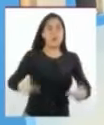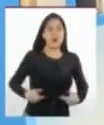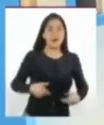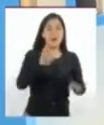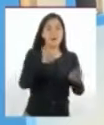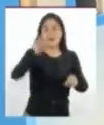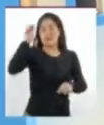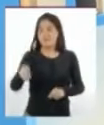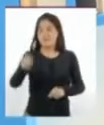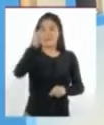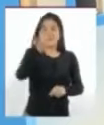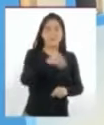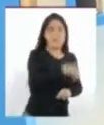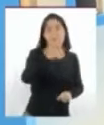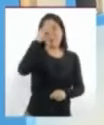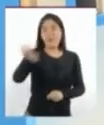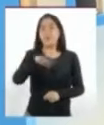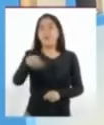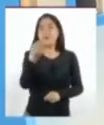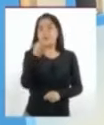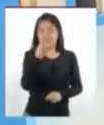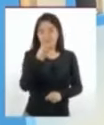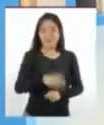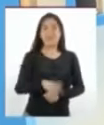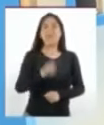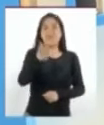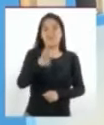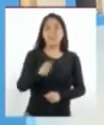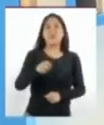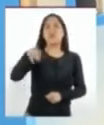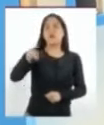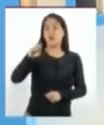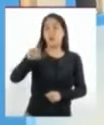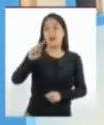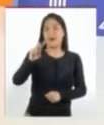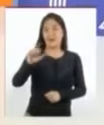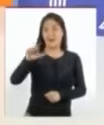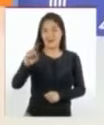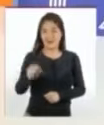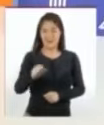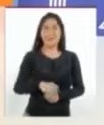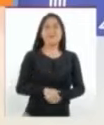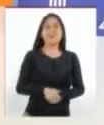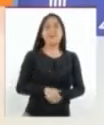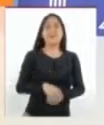lugar a otro en busca de alimento, es decir, que eran nómadas.